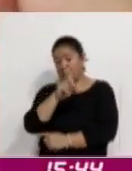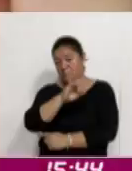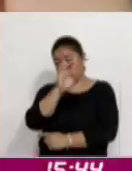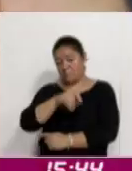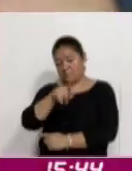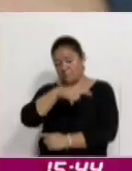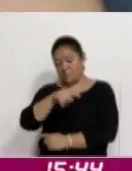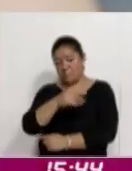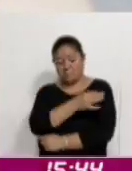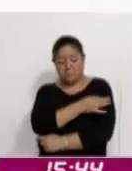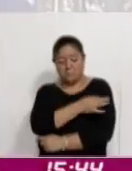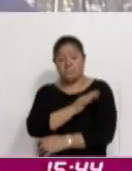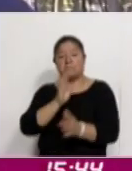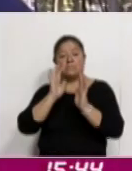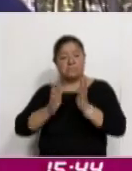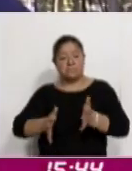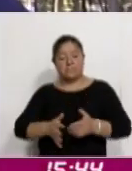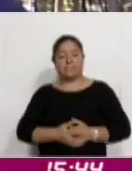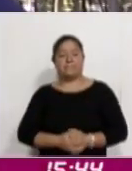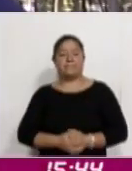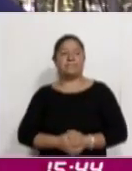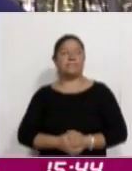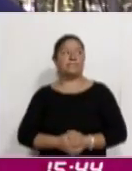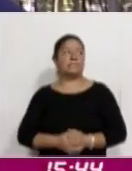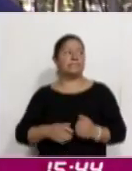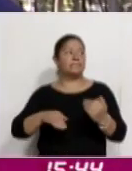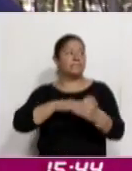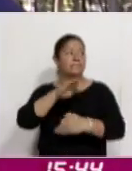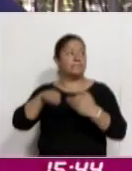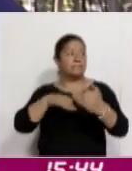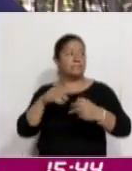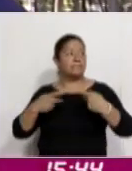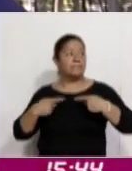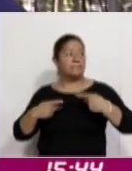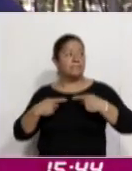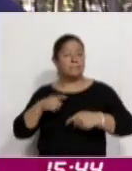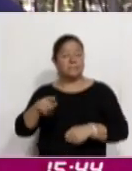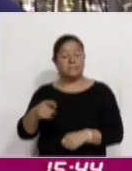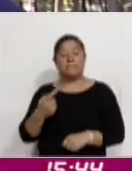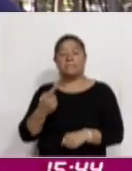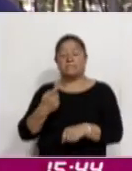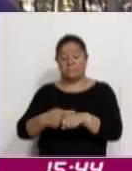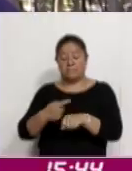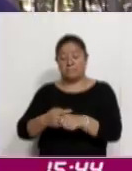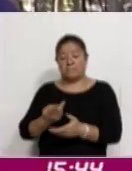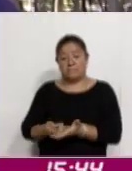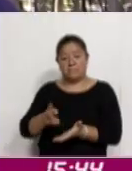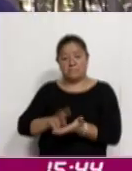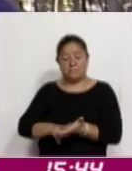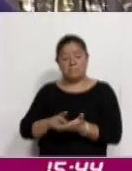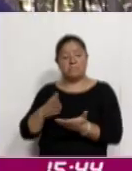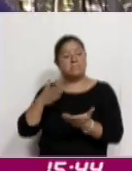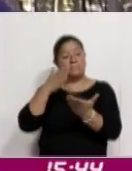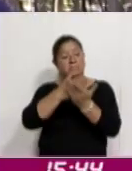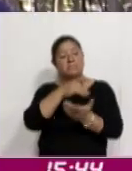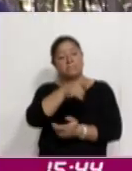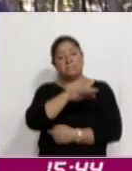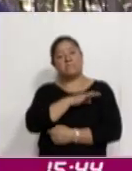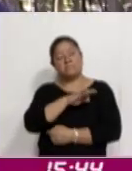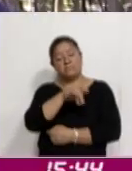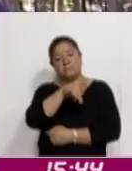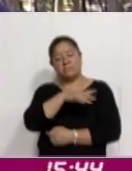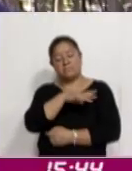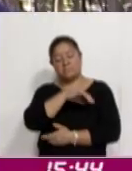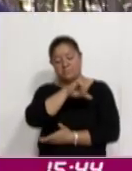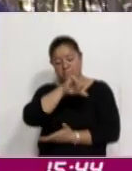ya ha recibido la inmunización. Todos los pacientes con comorbilidades pueden asistir a los centros de